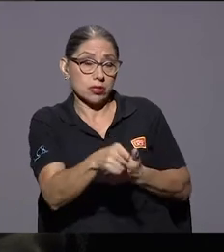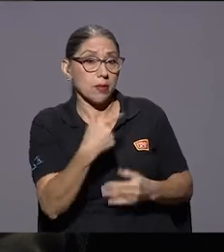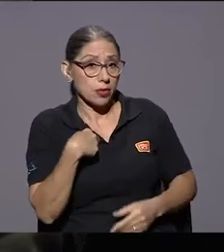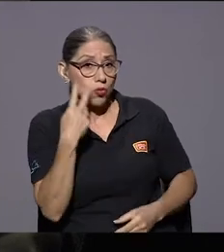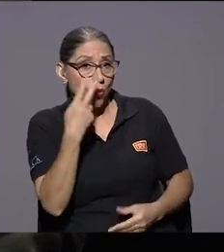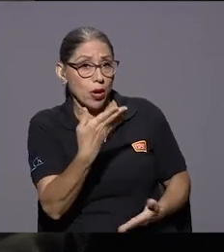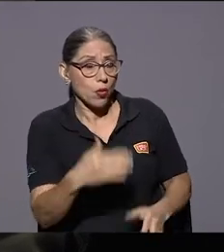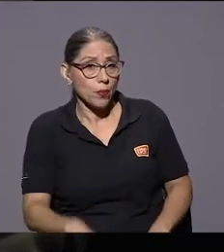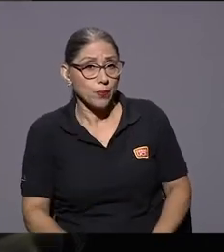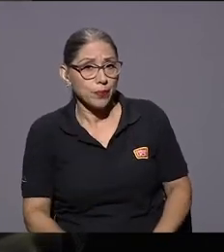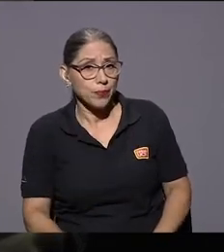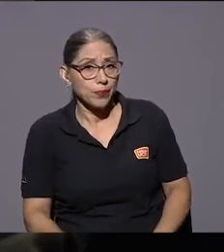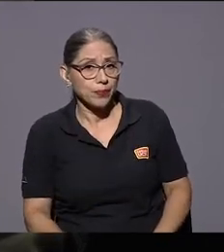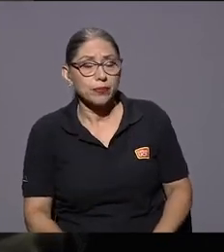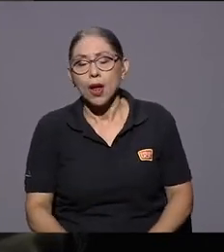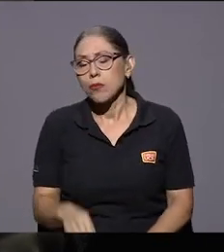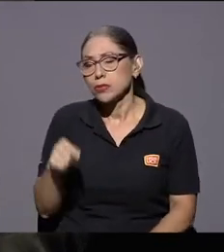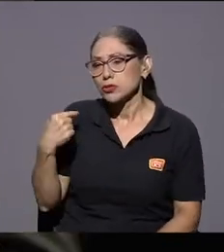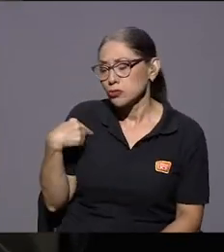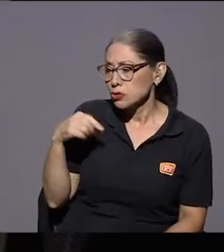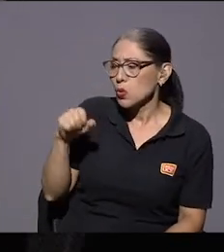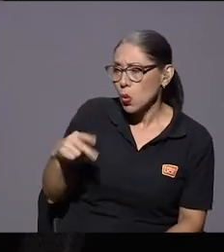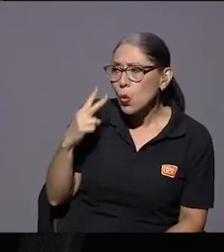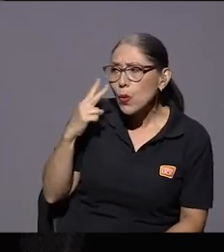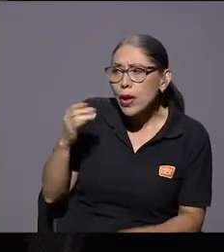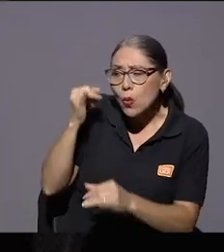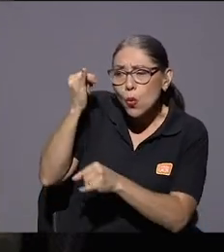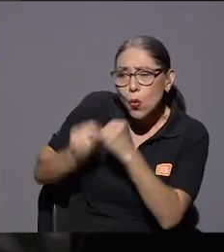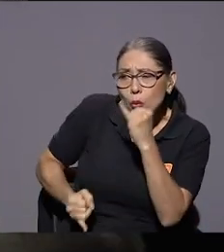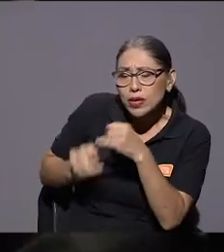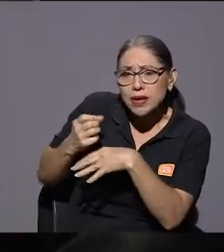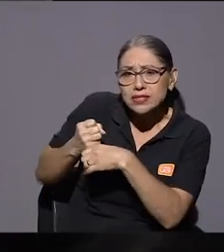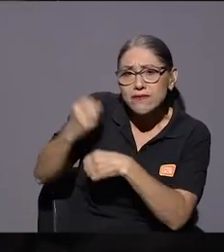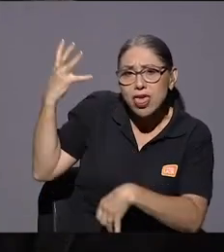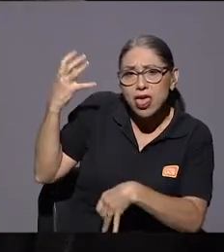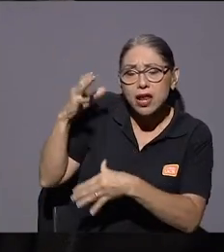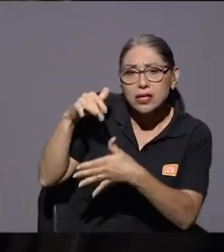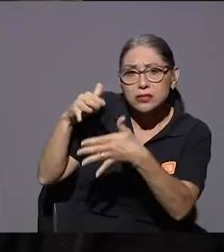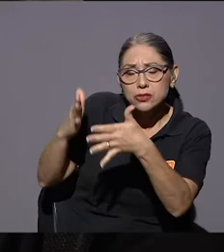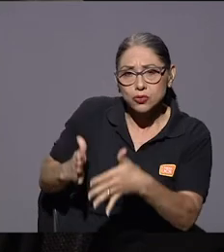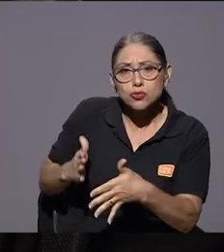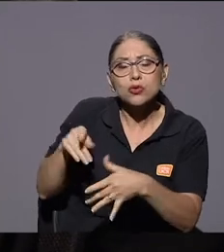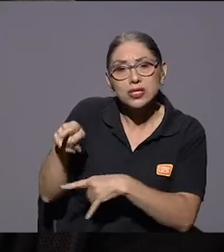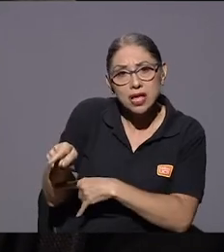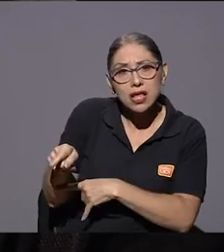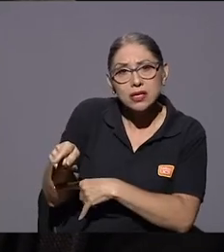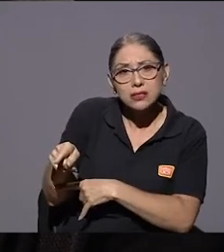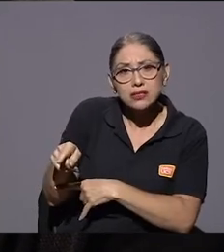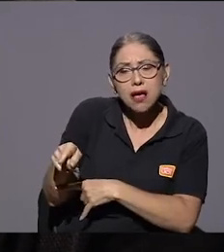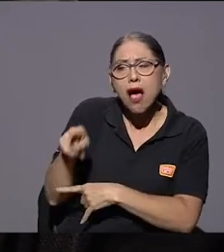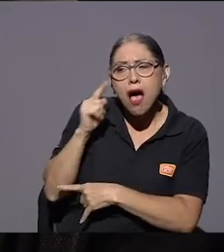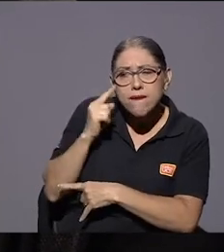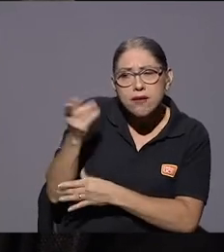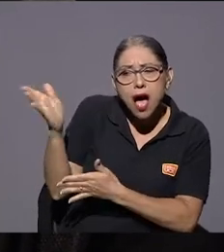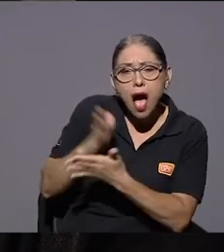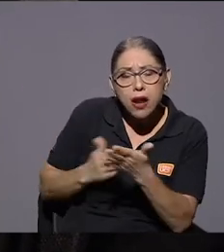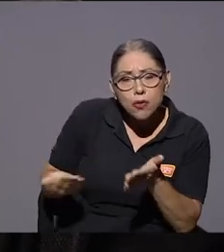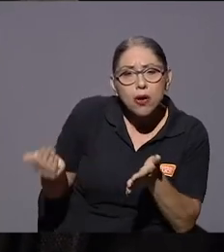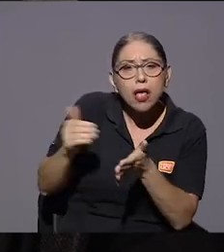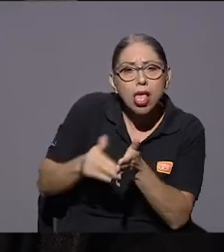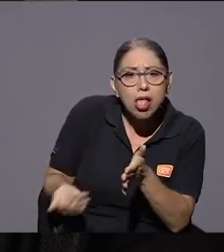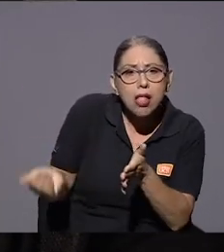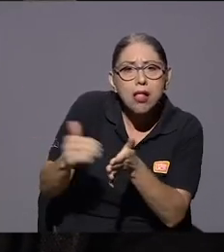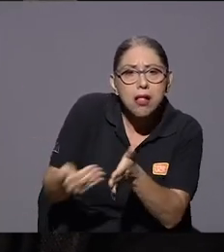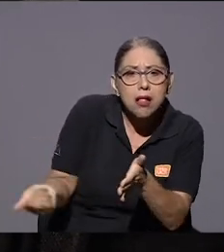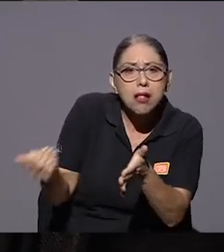Randall. Bueno, si uno ve las últimas federaciones estudiantiles, uno encuentra un fenómeno repetitivo, no importa que